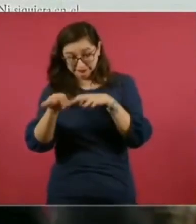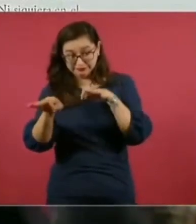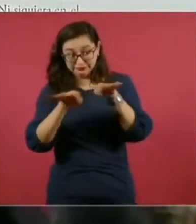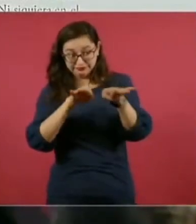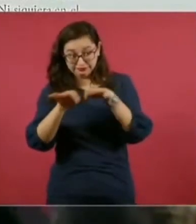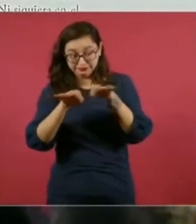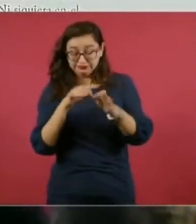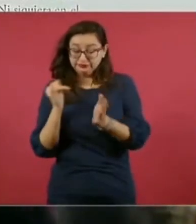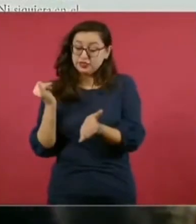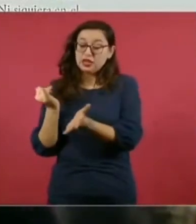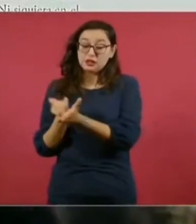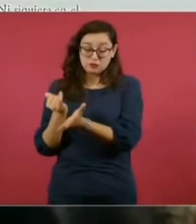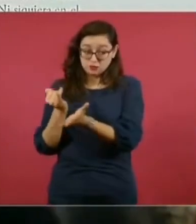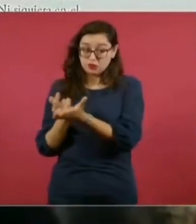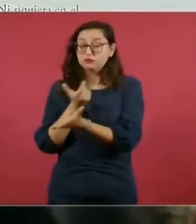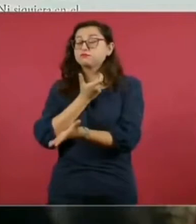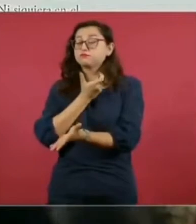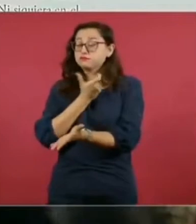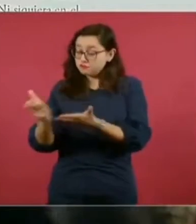ley,